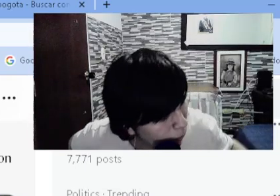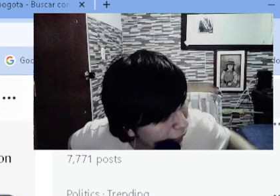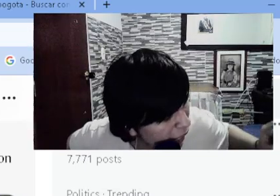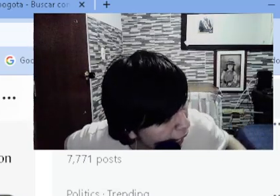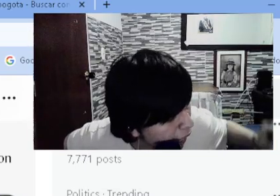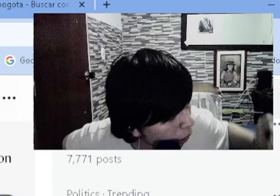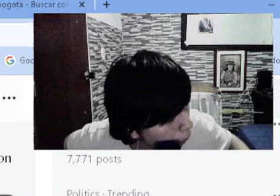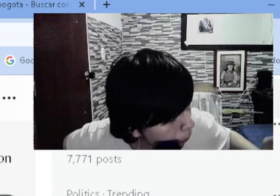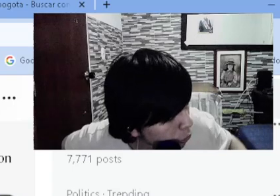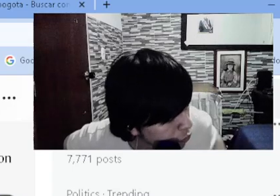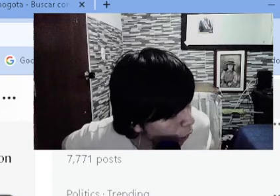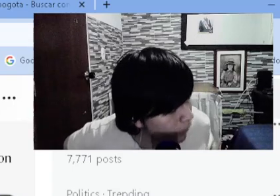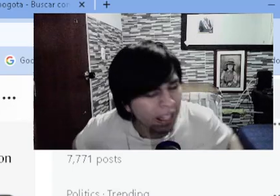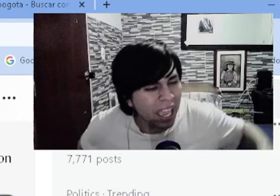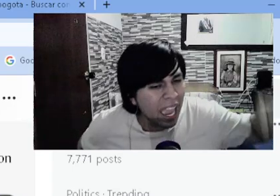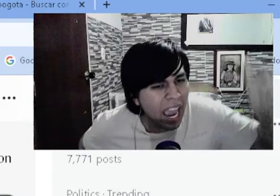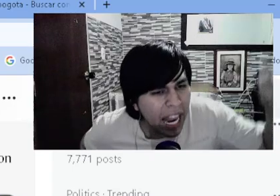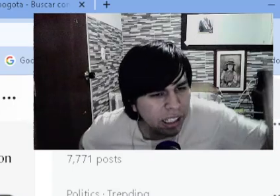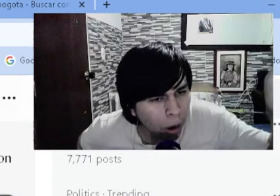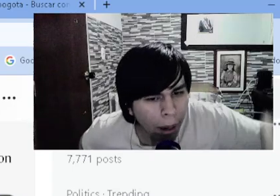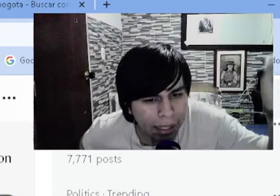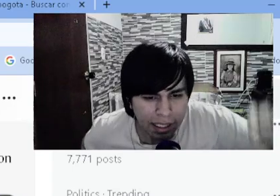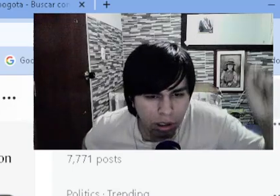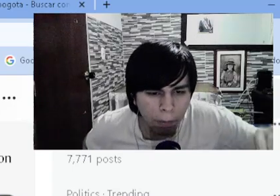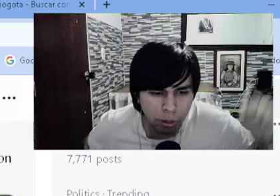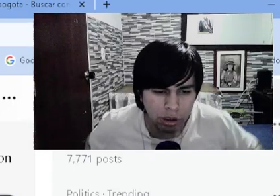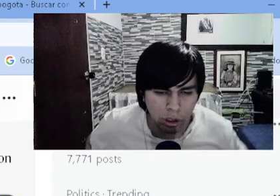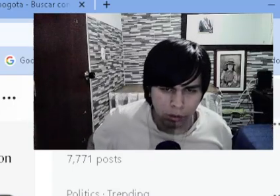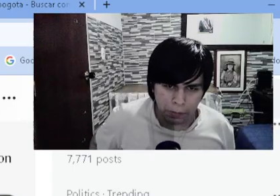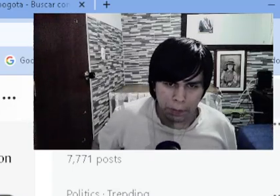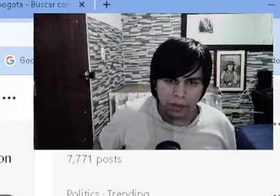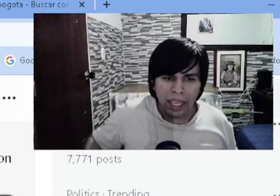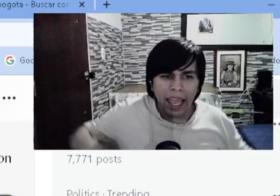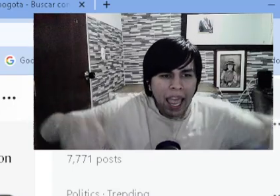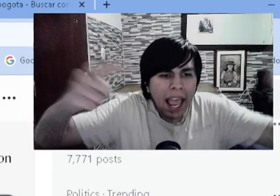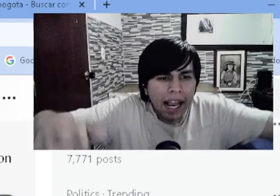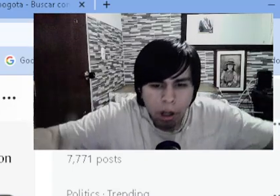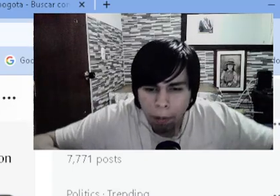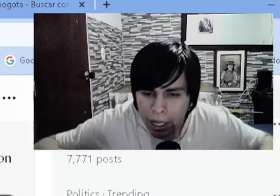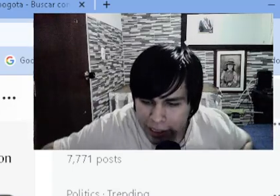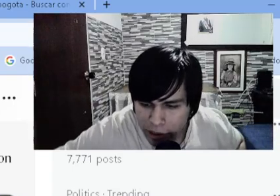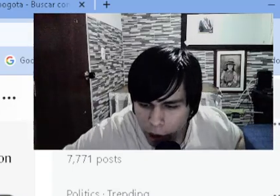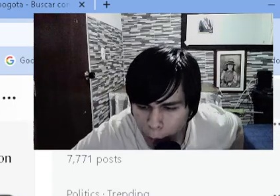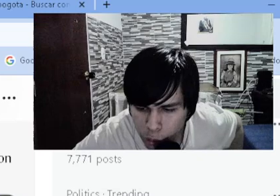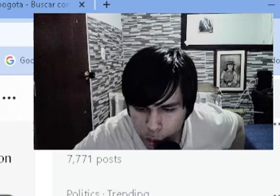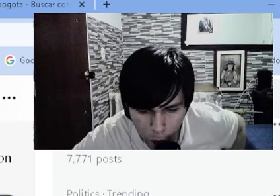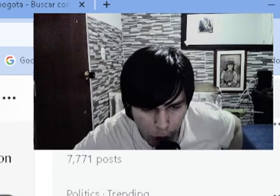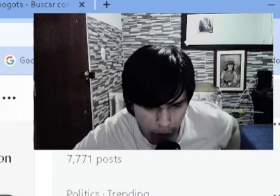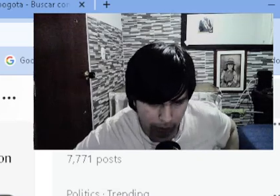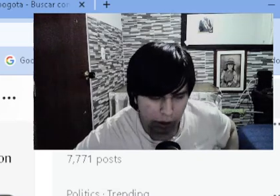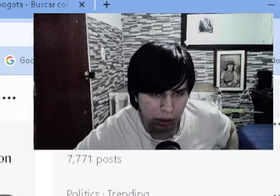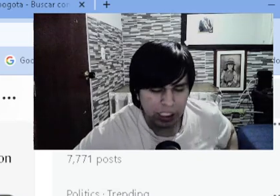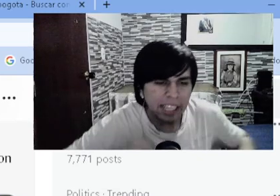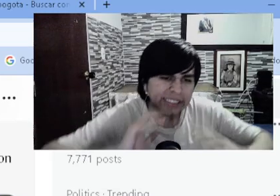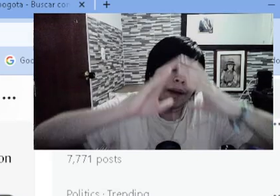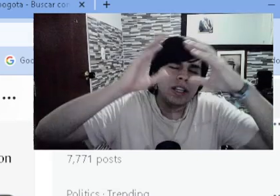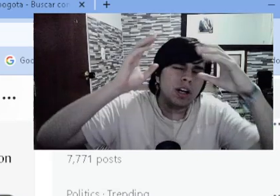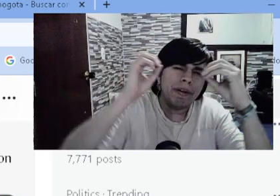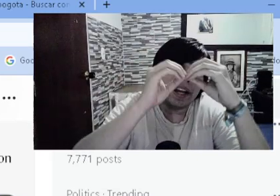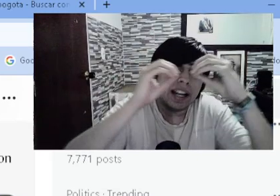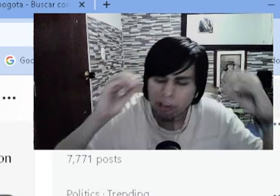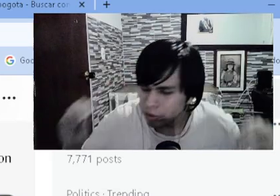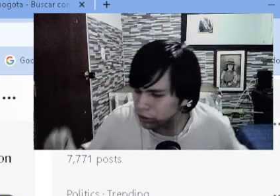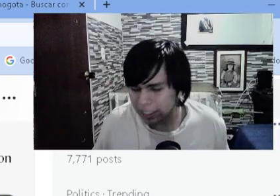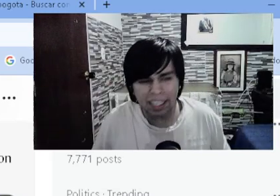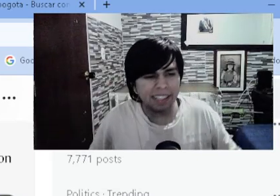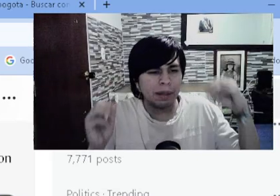puesto la oposición él no va a ser de oposición él no va a ser de oposición Y es que a mí no me